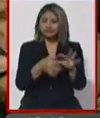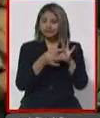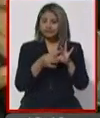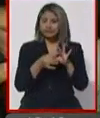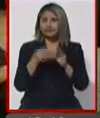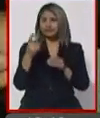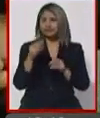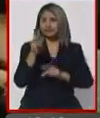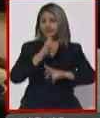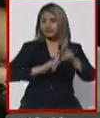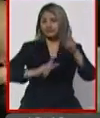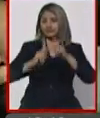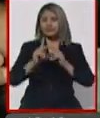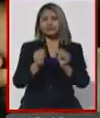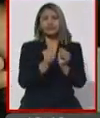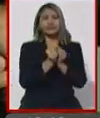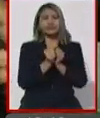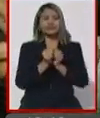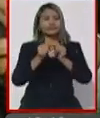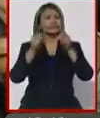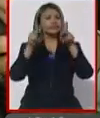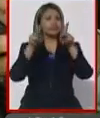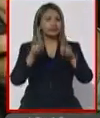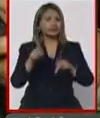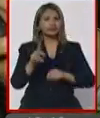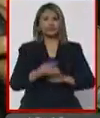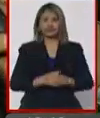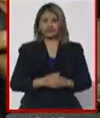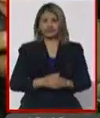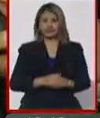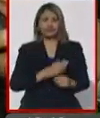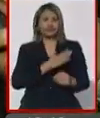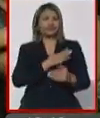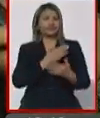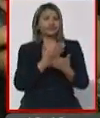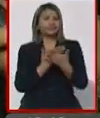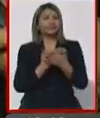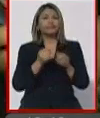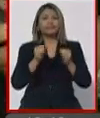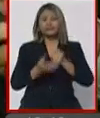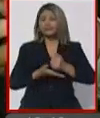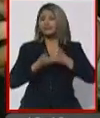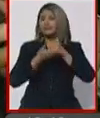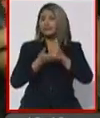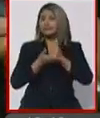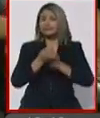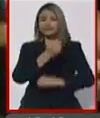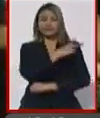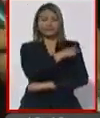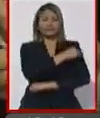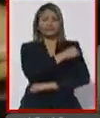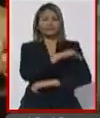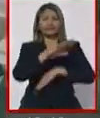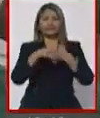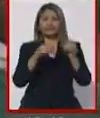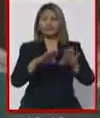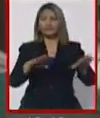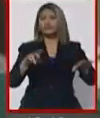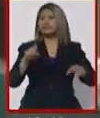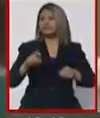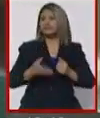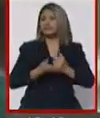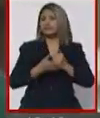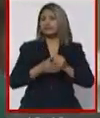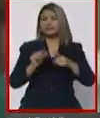unirnos como pueblo, unirnos como gente de amor, y poder ayudar a los hospitales y a todos los niños que necesitan ayuda.